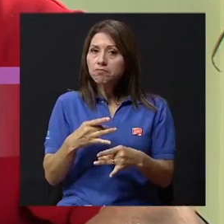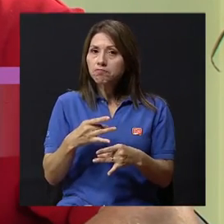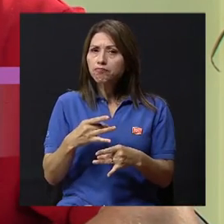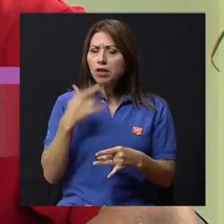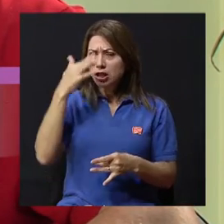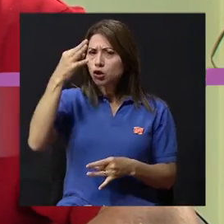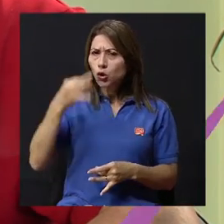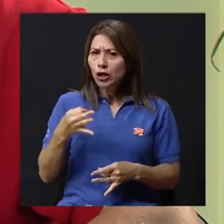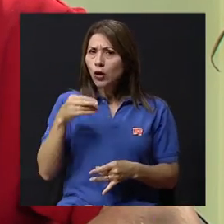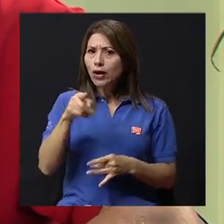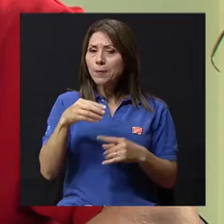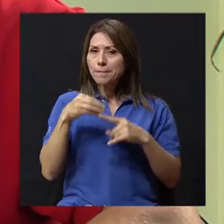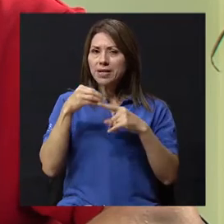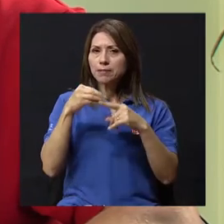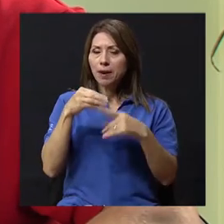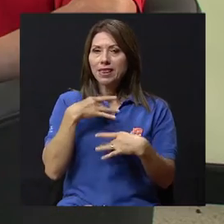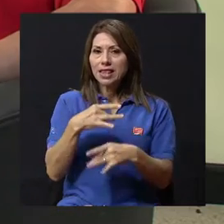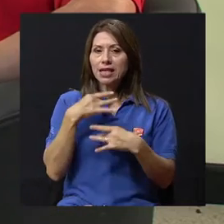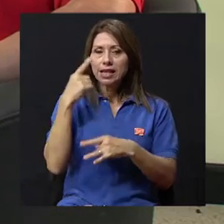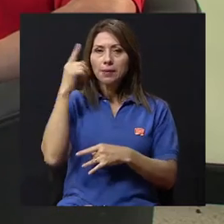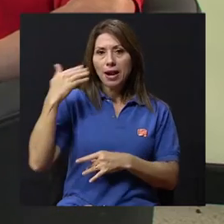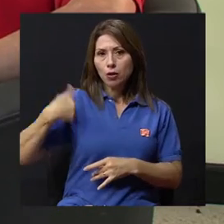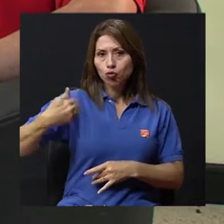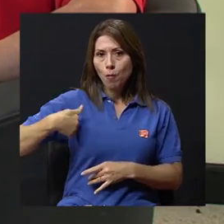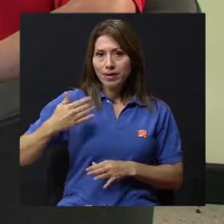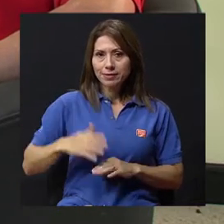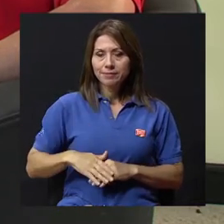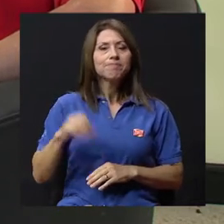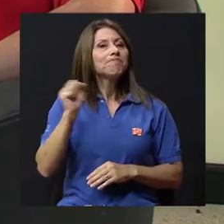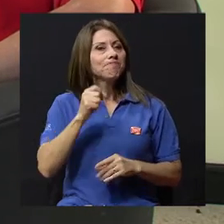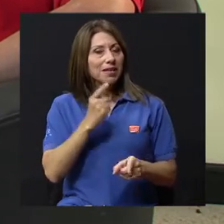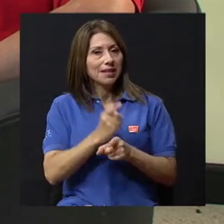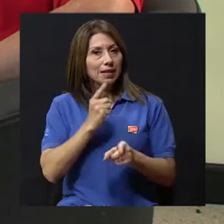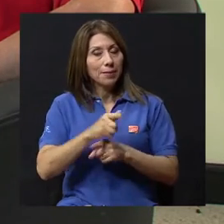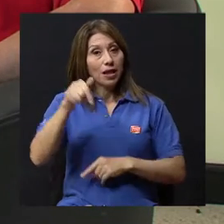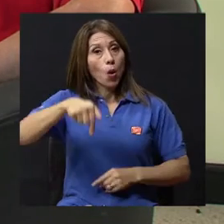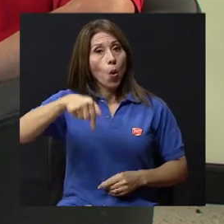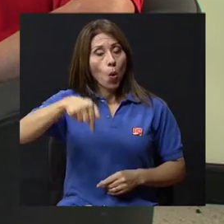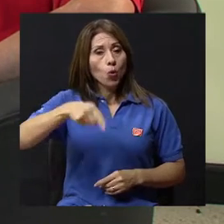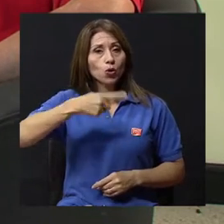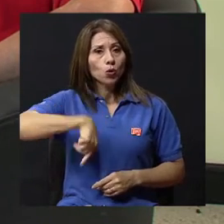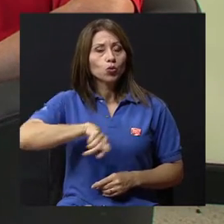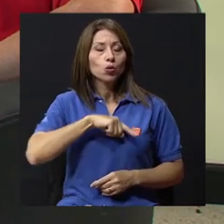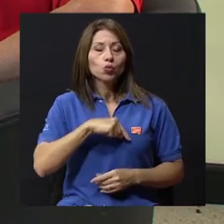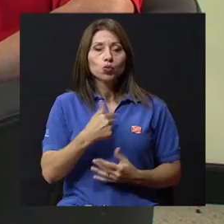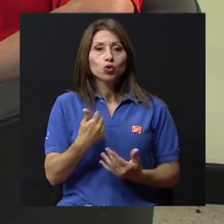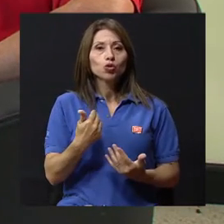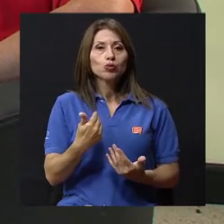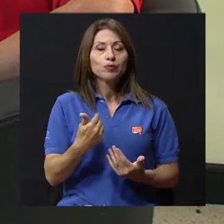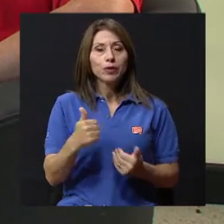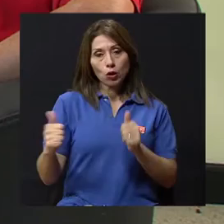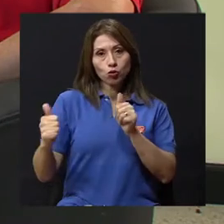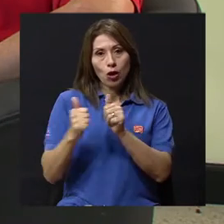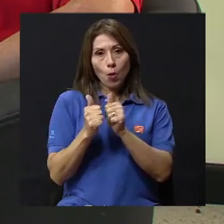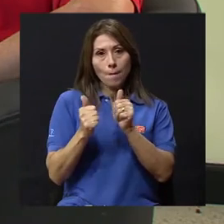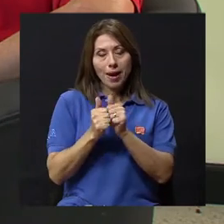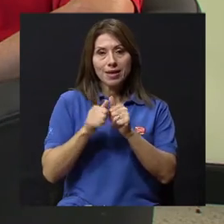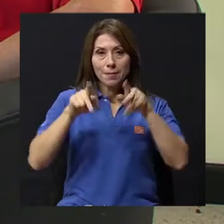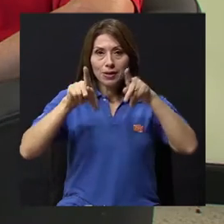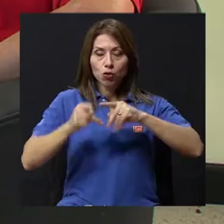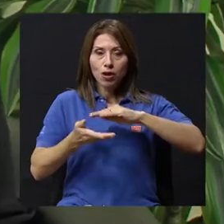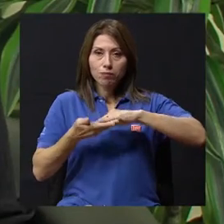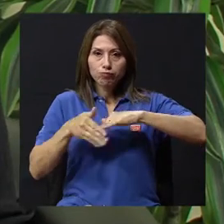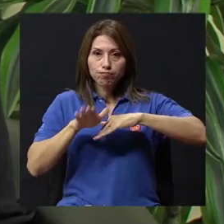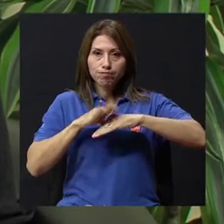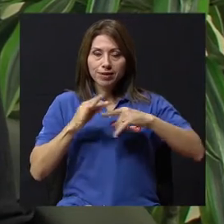interesante y creo que principalmente para los hombres. Sí, exactamente. El día de hoy tenemos nos acompaña